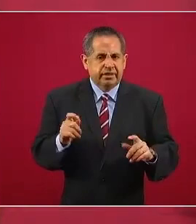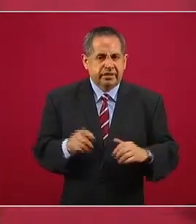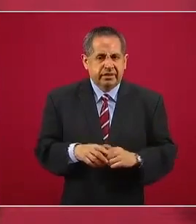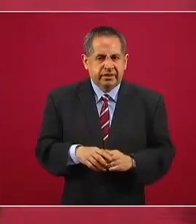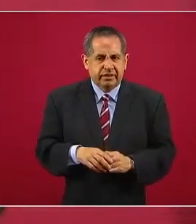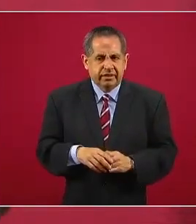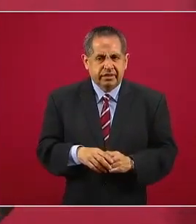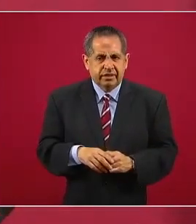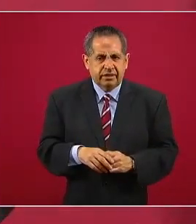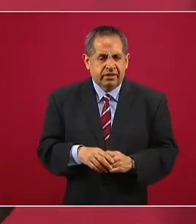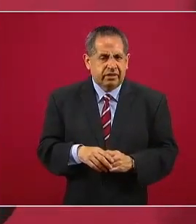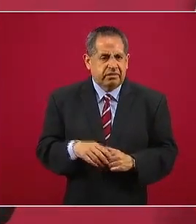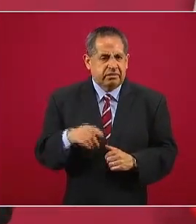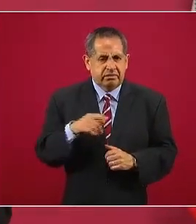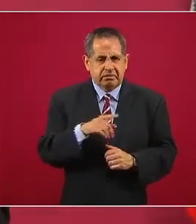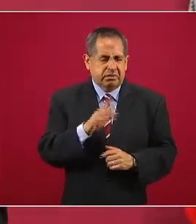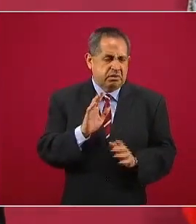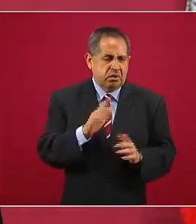un partido